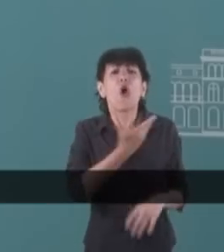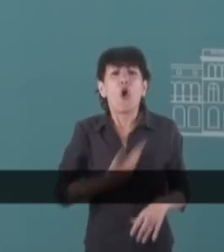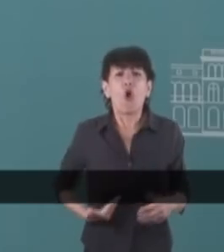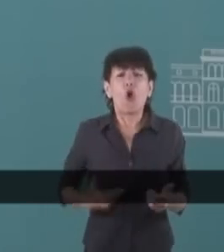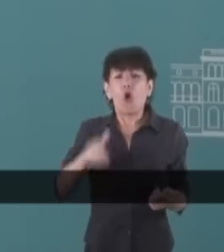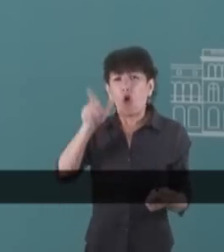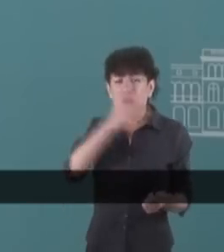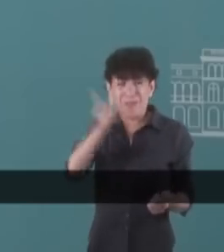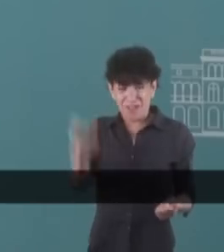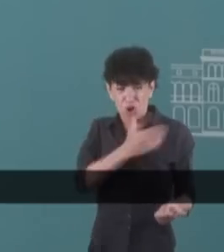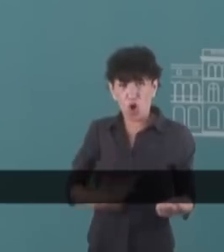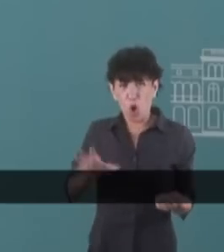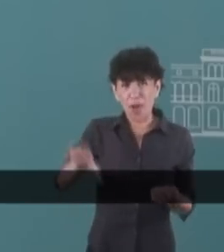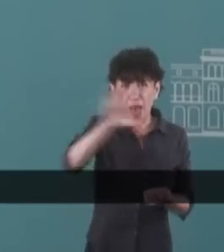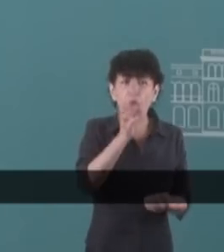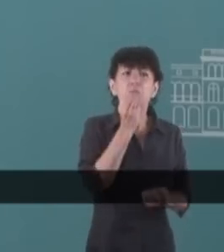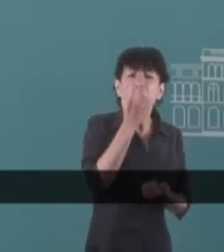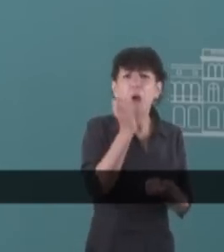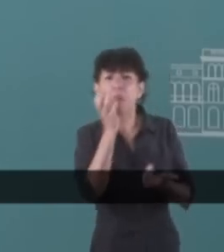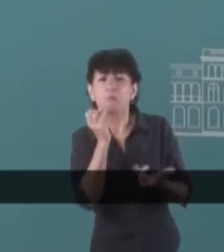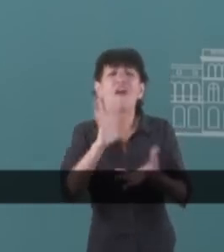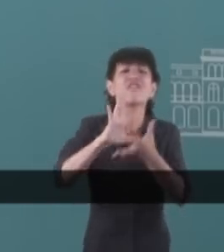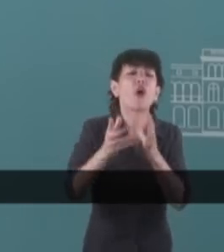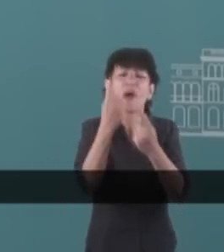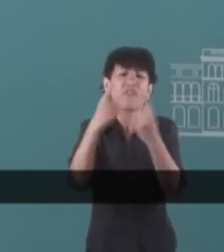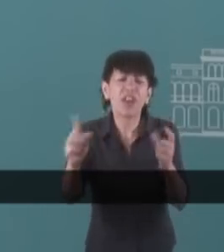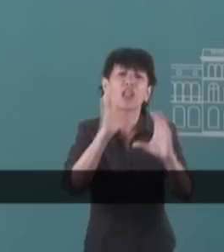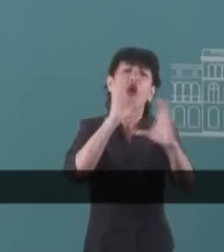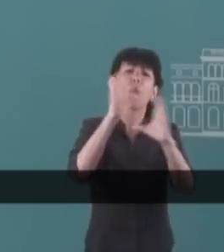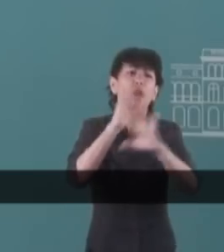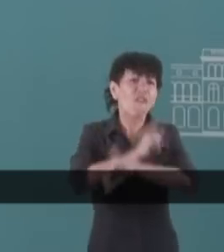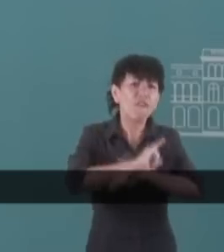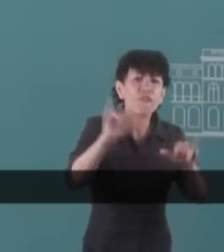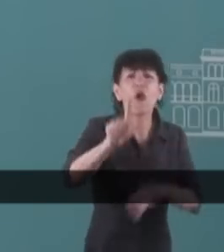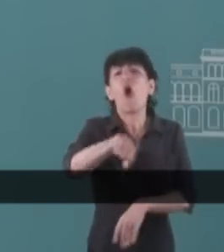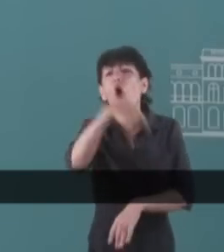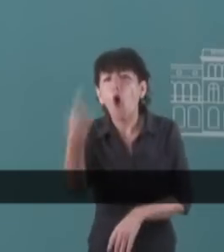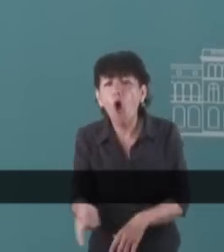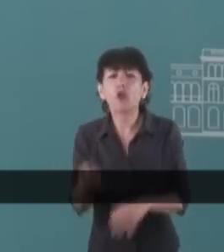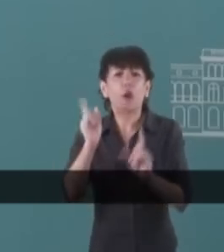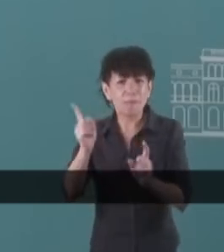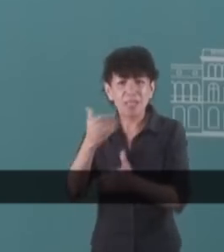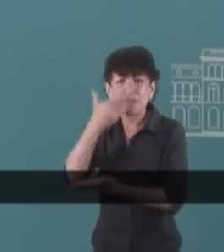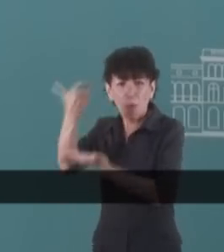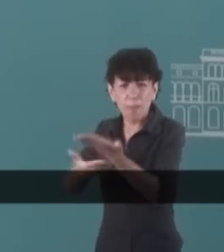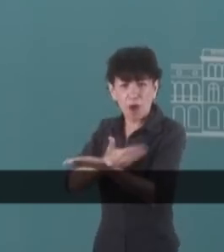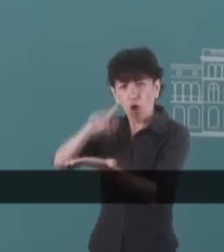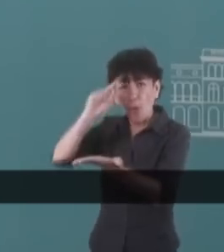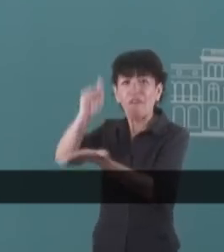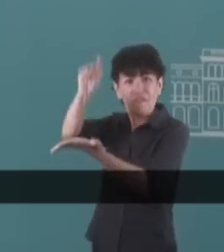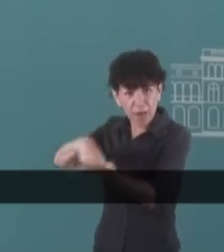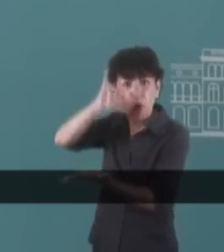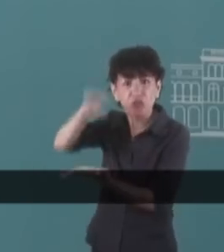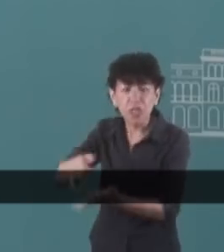han ido expresando de diferentes maneras, algunos los han hecho a través de un comunicado, otros los han hecho firmando la presentación del juicio político, pero entendemos que